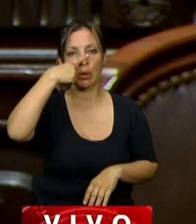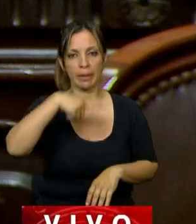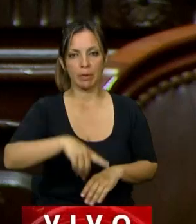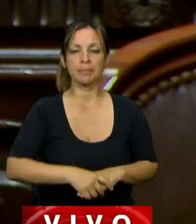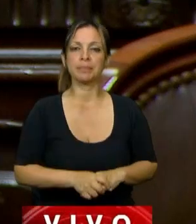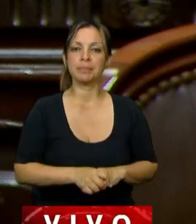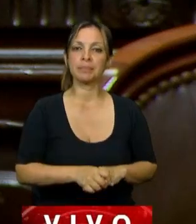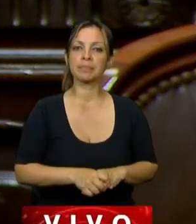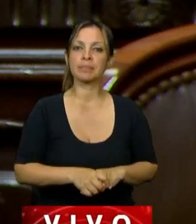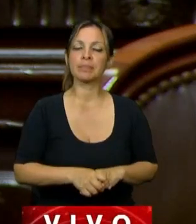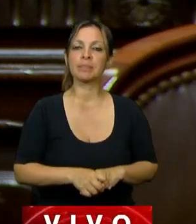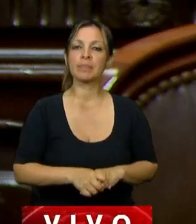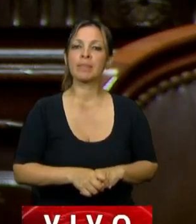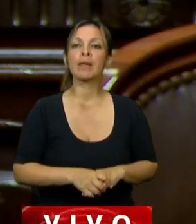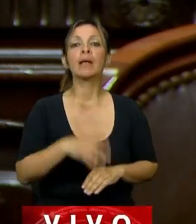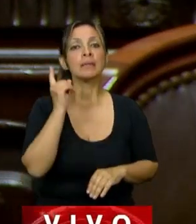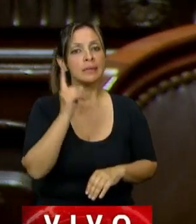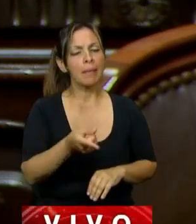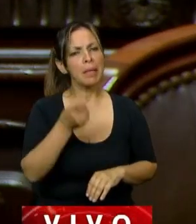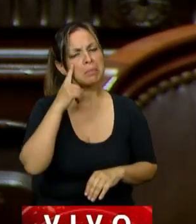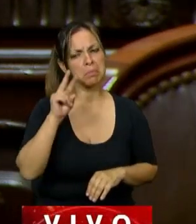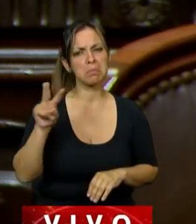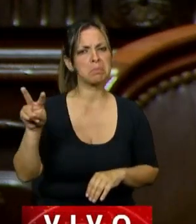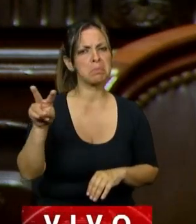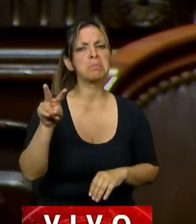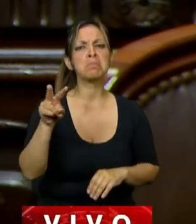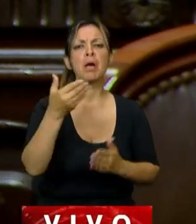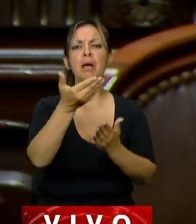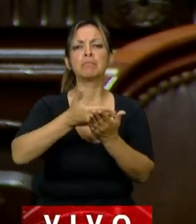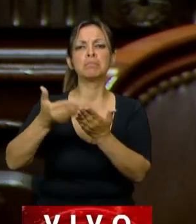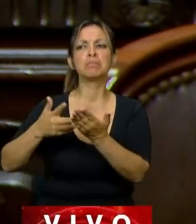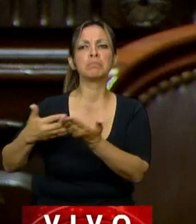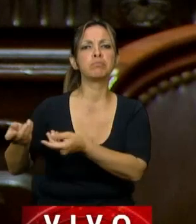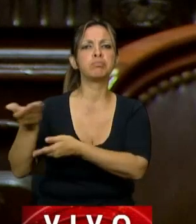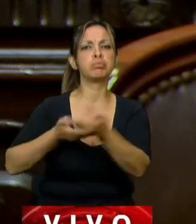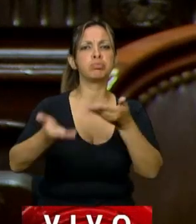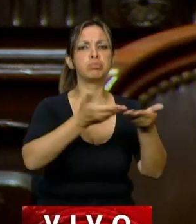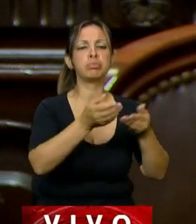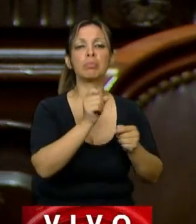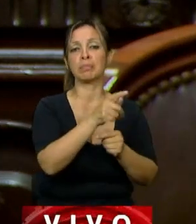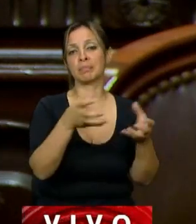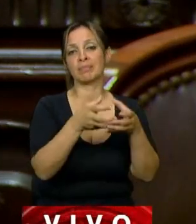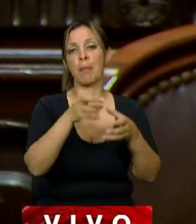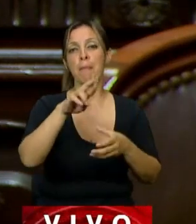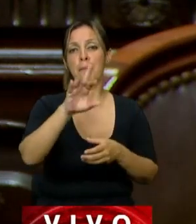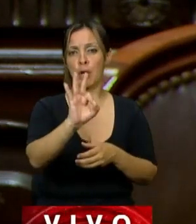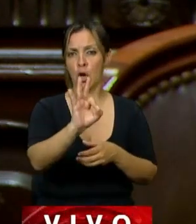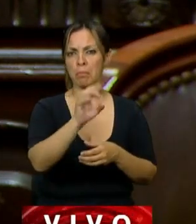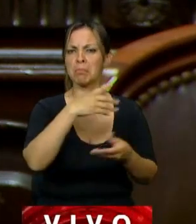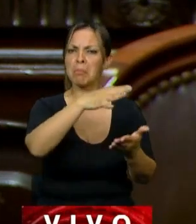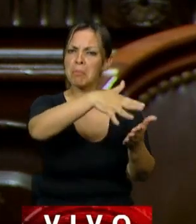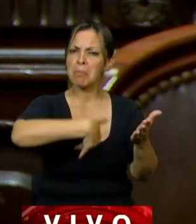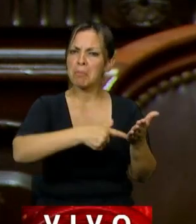presidente, vimos que está circulando un documento del PRO en donde se le pide a los